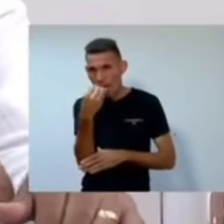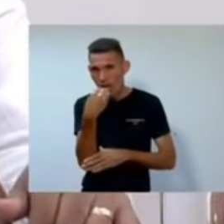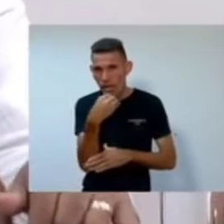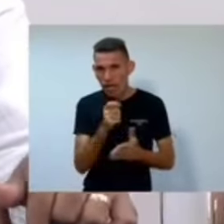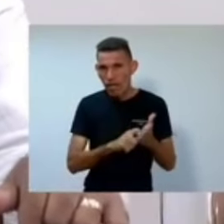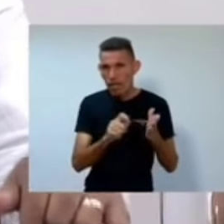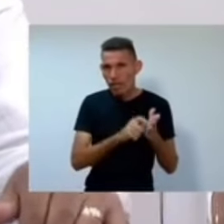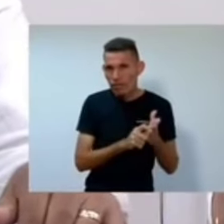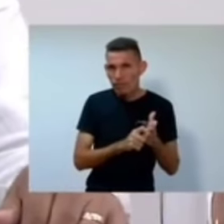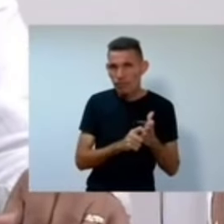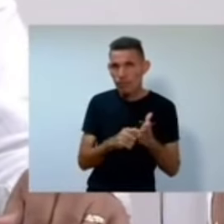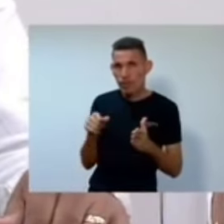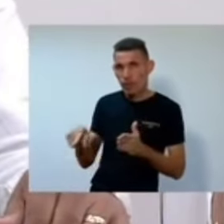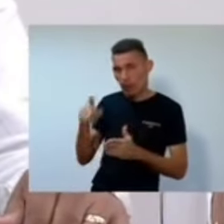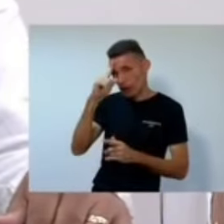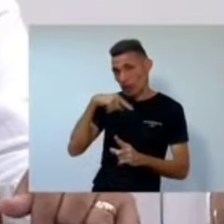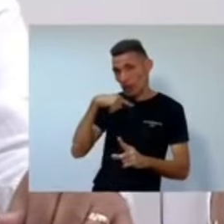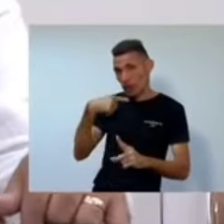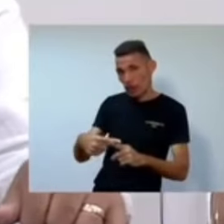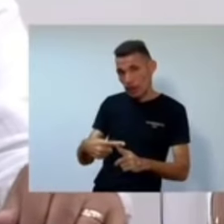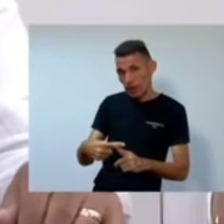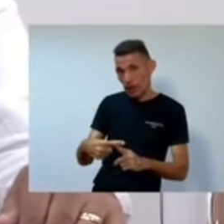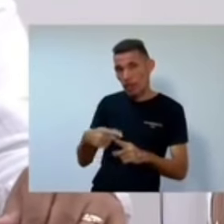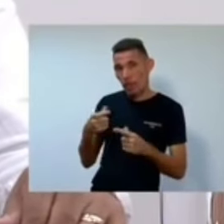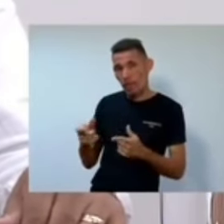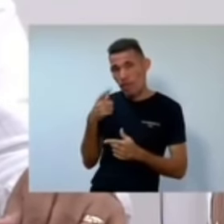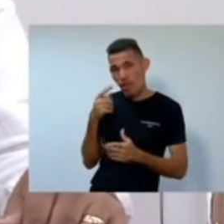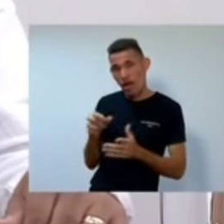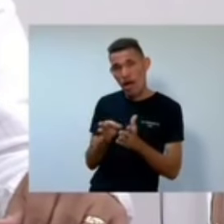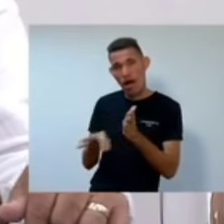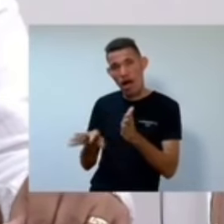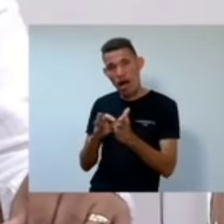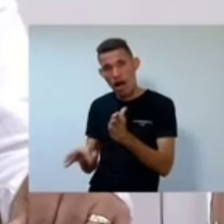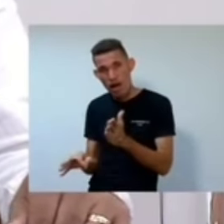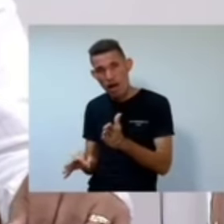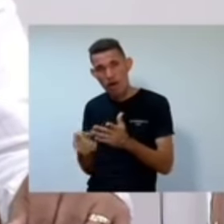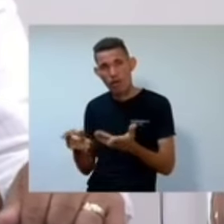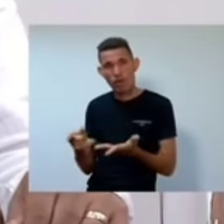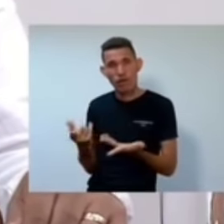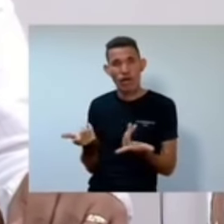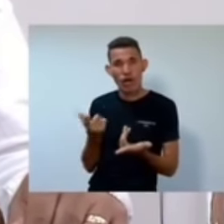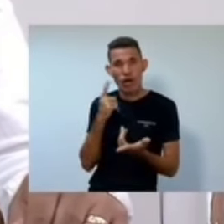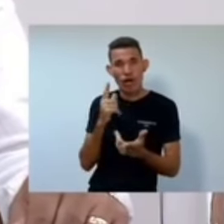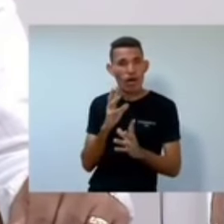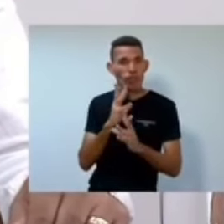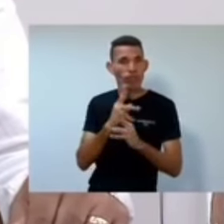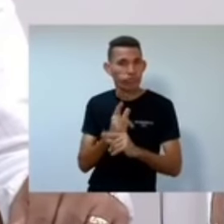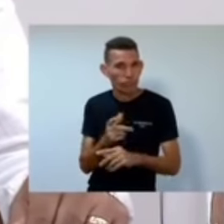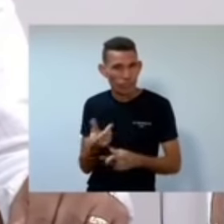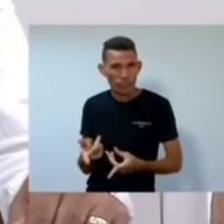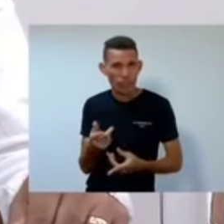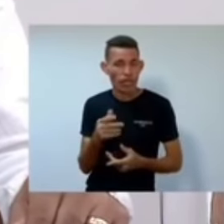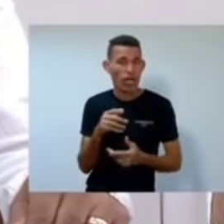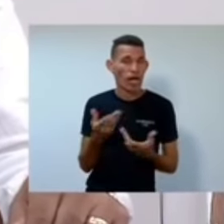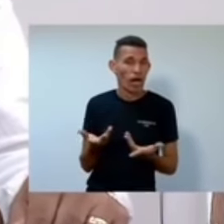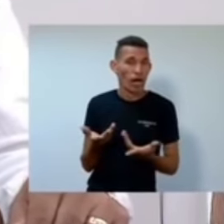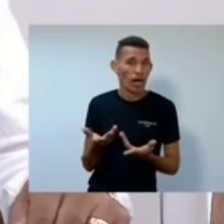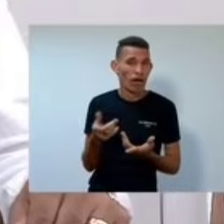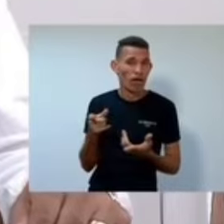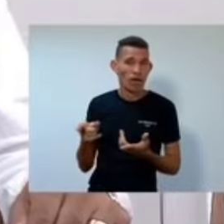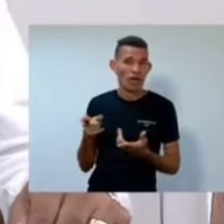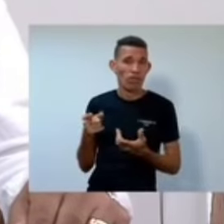vamos a mover ahora, de este arroz que vamos a llevar a la bodega, estamos hablando de más de 3.000 toneladas de arroz, nos baja